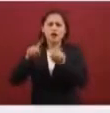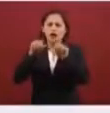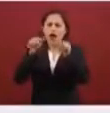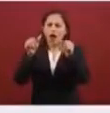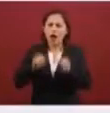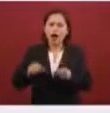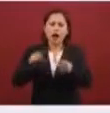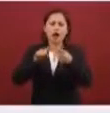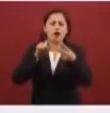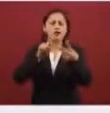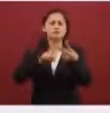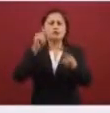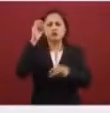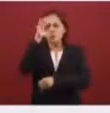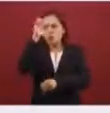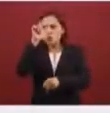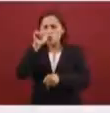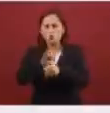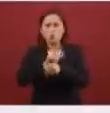floreció